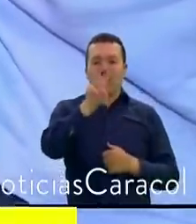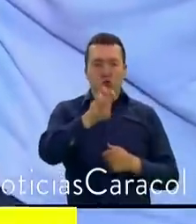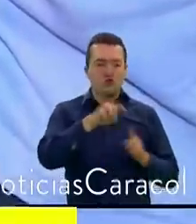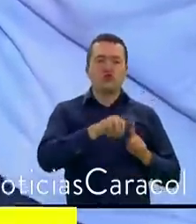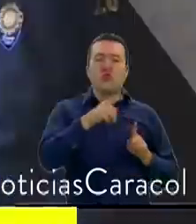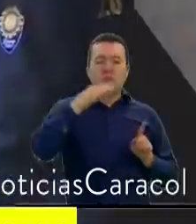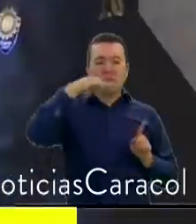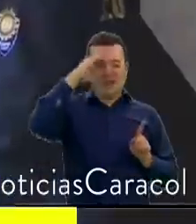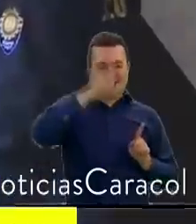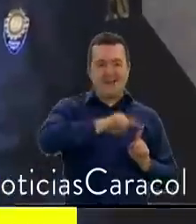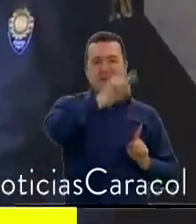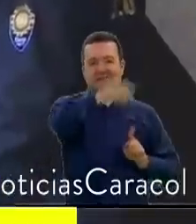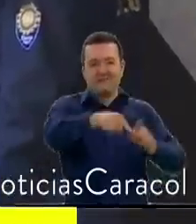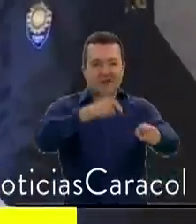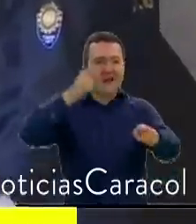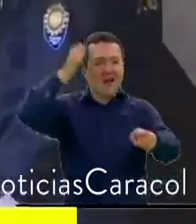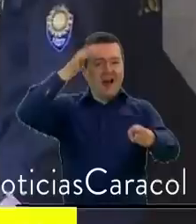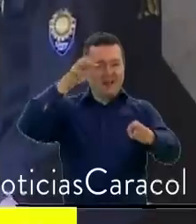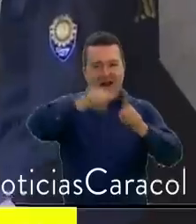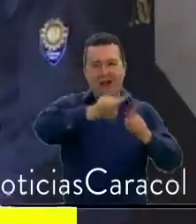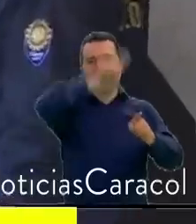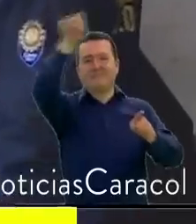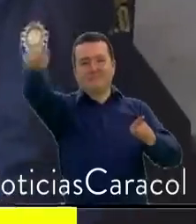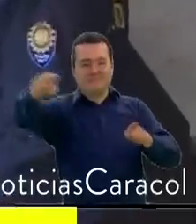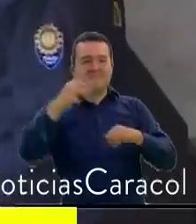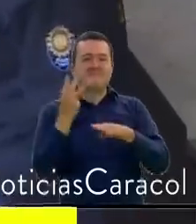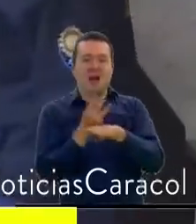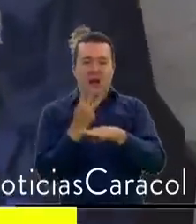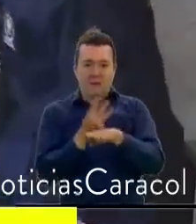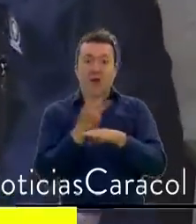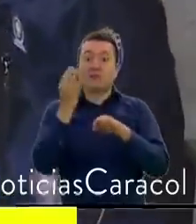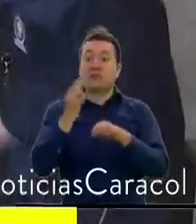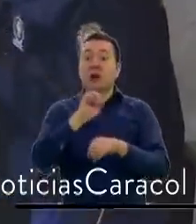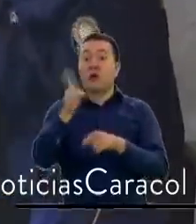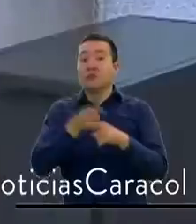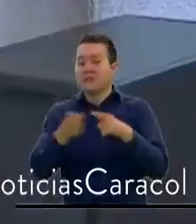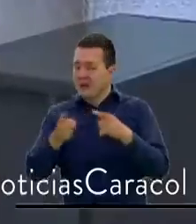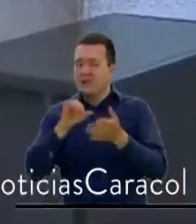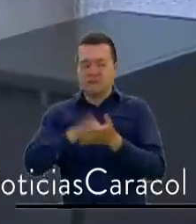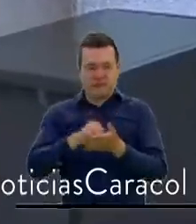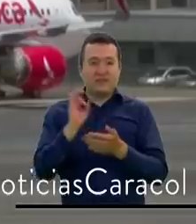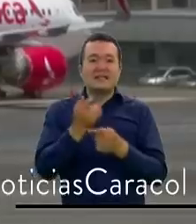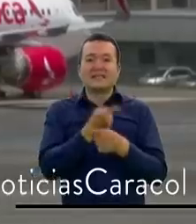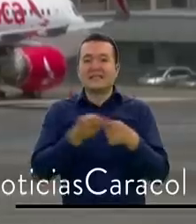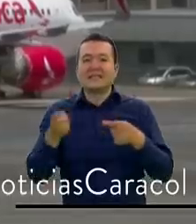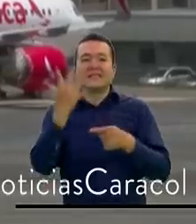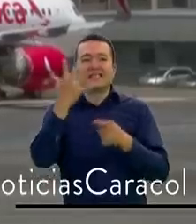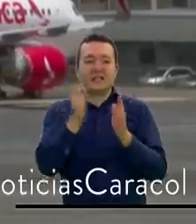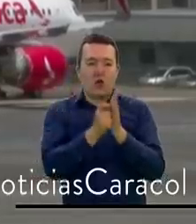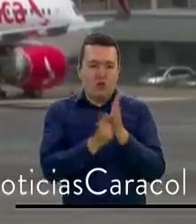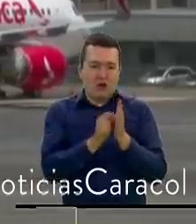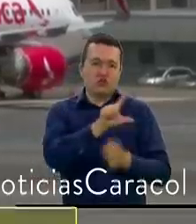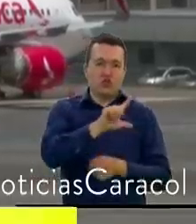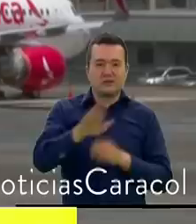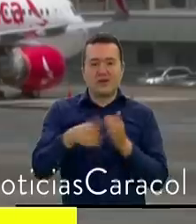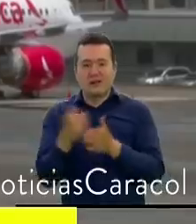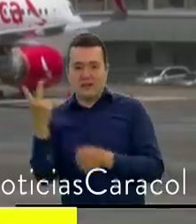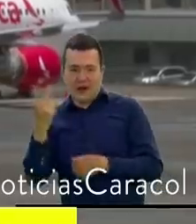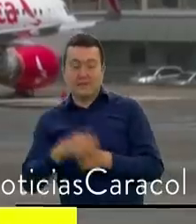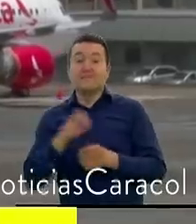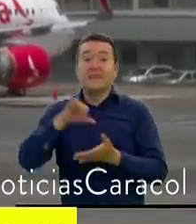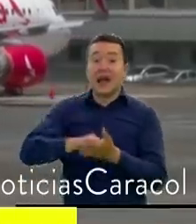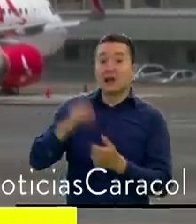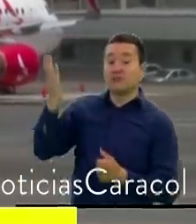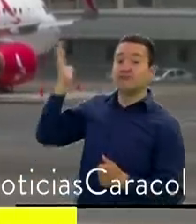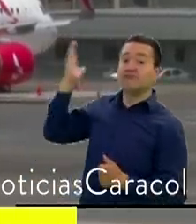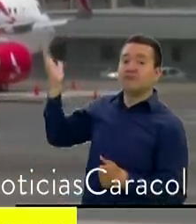Medellín-Cartagena-Miami. A partir de la próxima semana se realizarán 5 vuelos de lunes a viernes. Y este es el panorama que se vive hasta